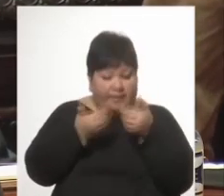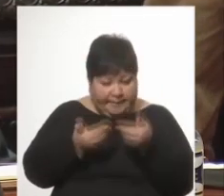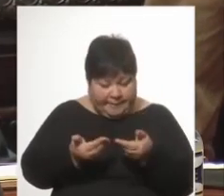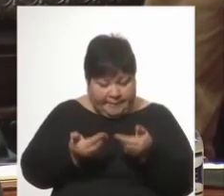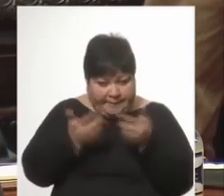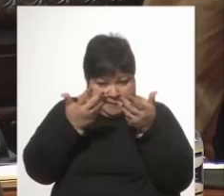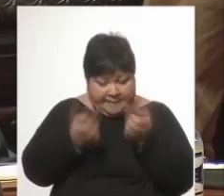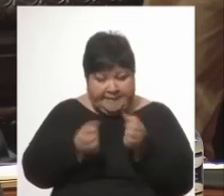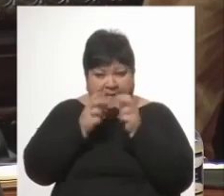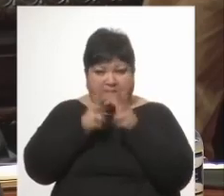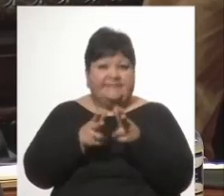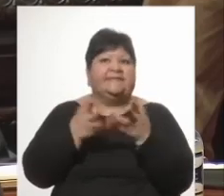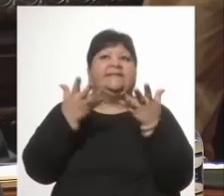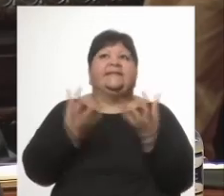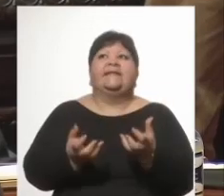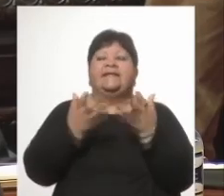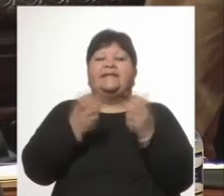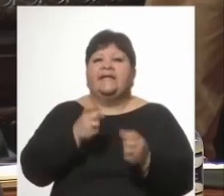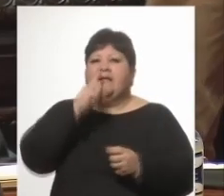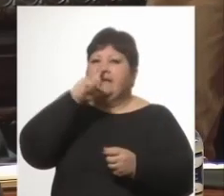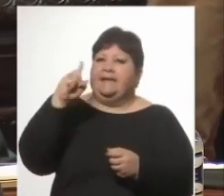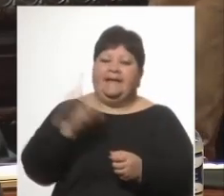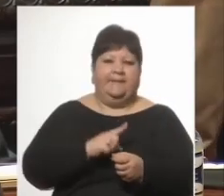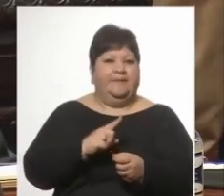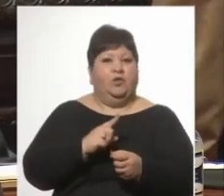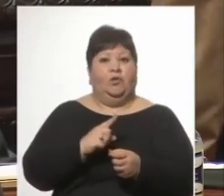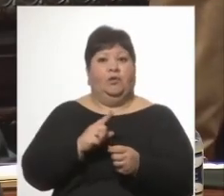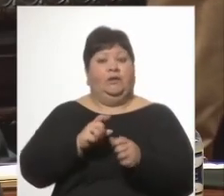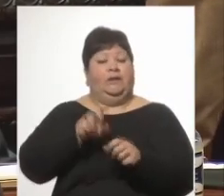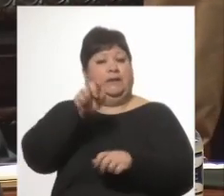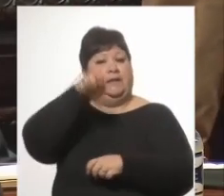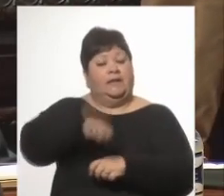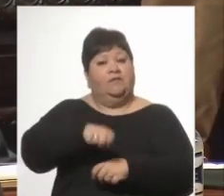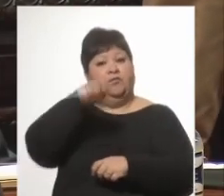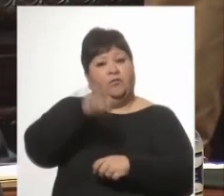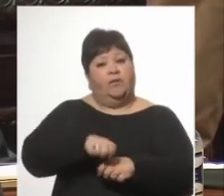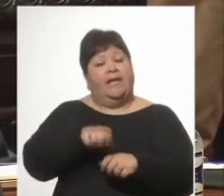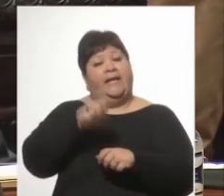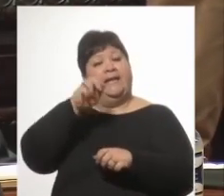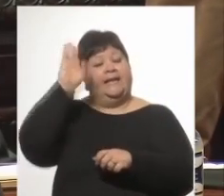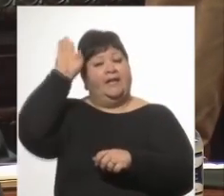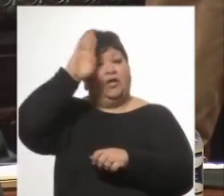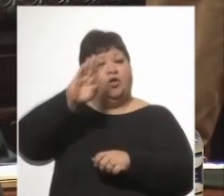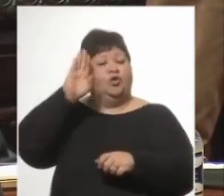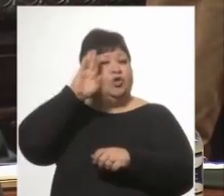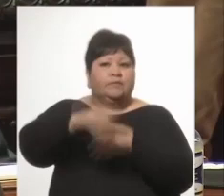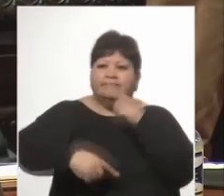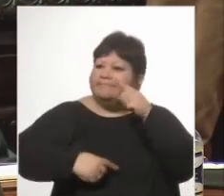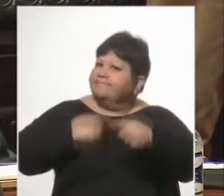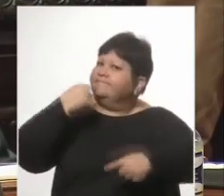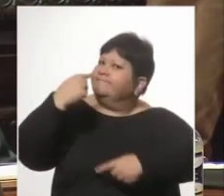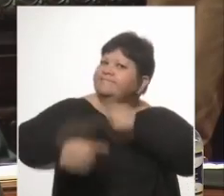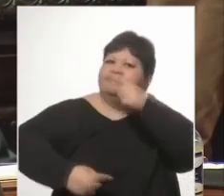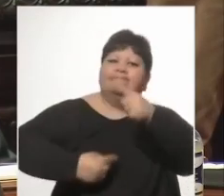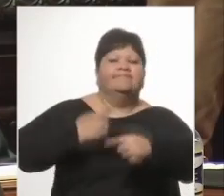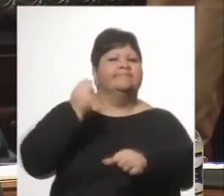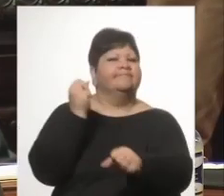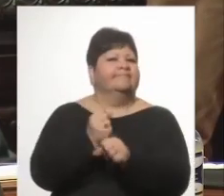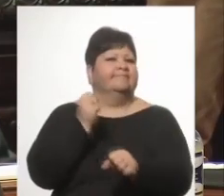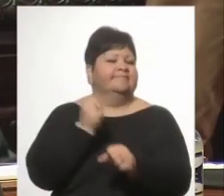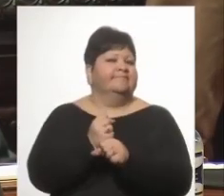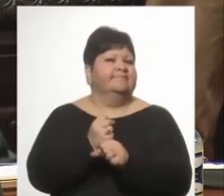dar celeridad al trato del Tribunal de Honor y por lo tanto se siguió para adelante. Pero quiero hacer especial